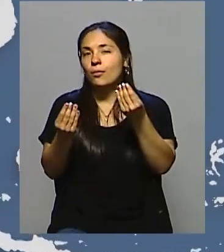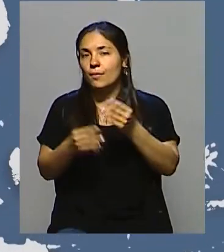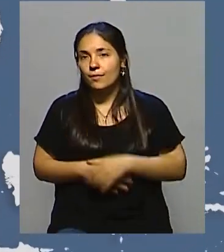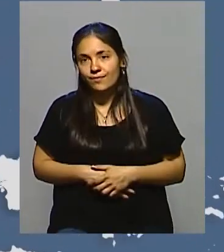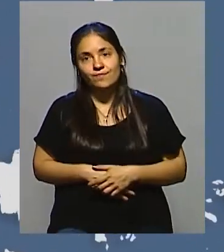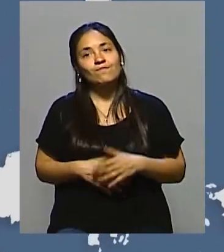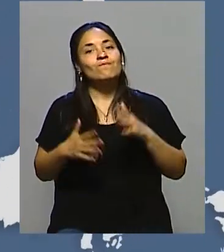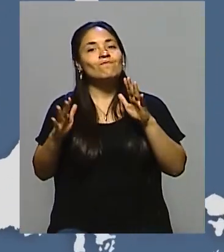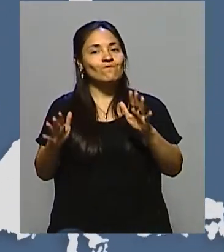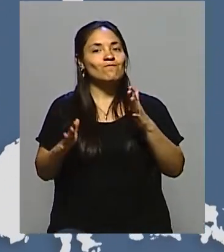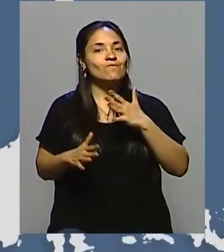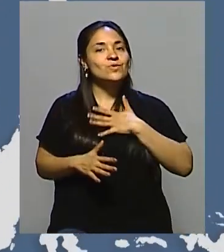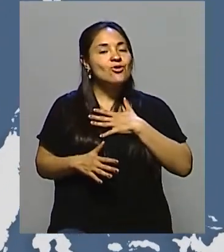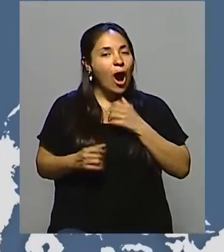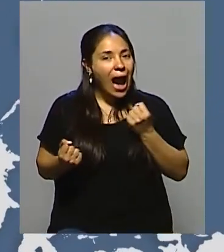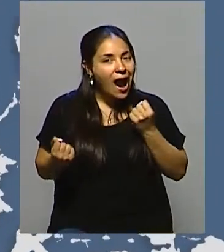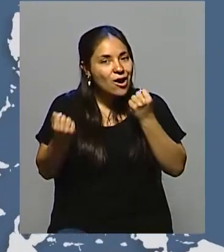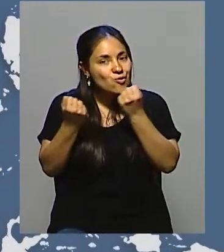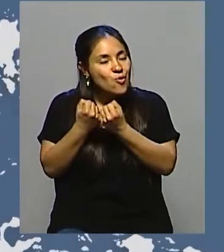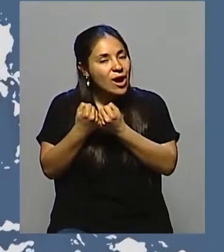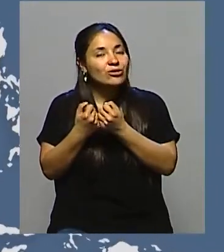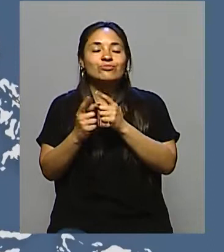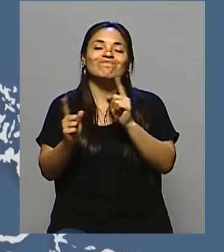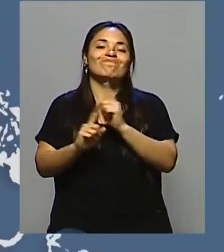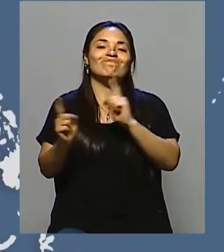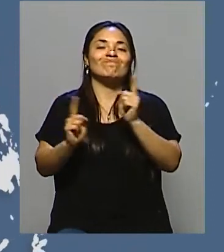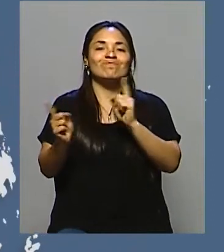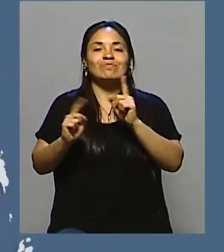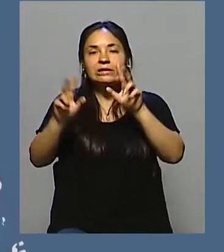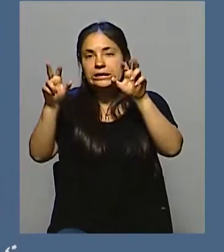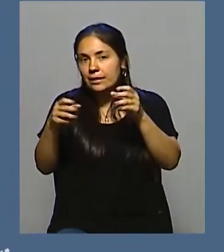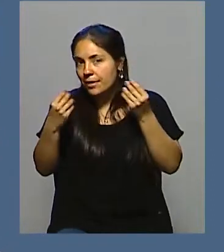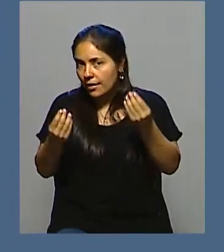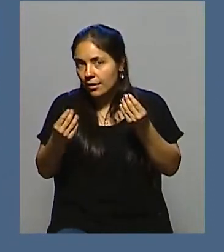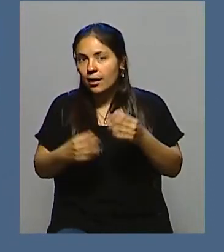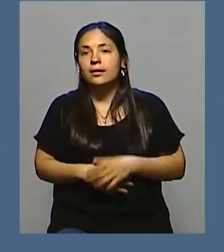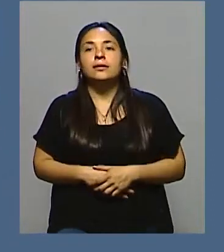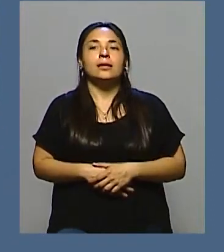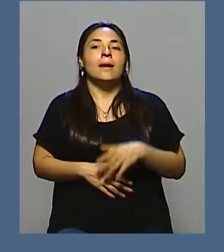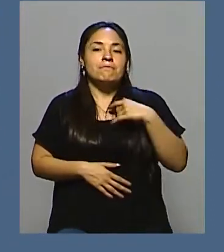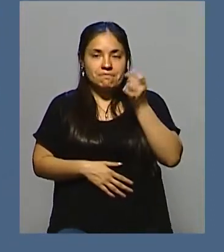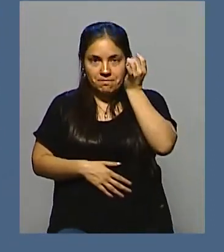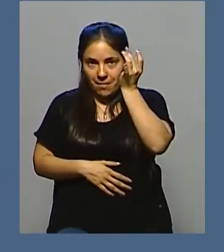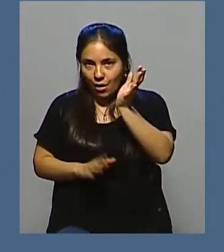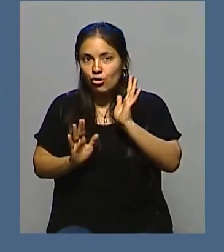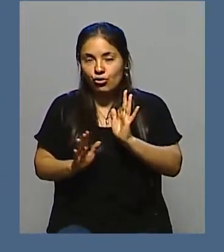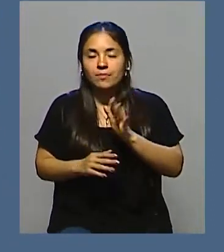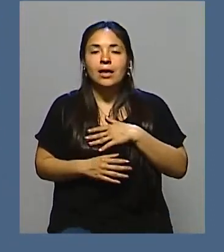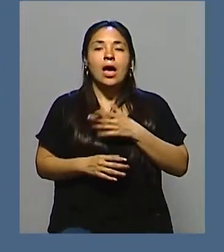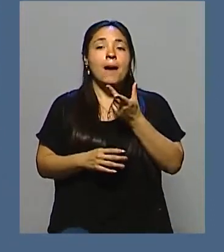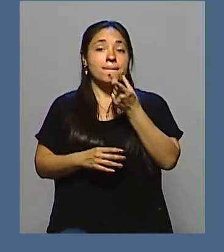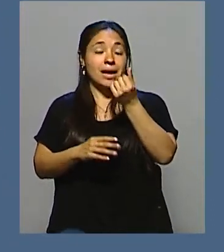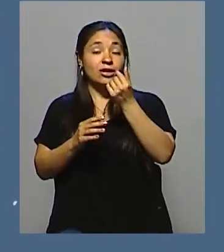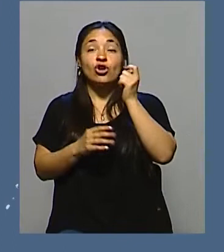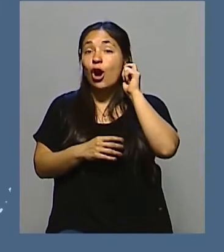Mira, yo no estoy de acuerdo en el sentido que las medidas, la suba de los precios